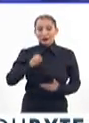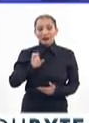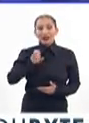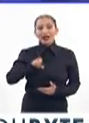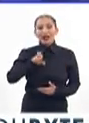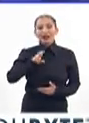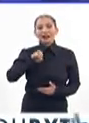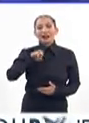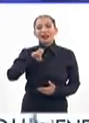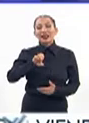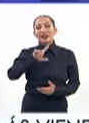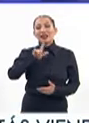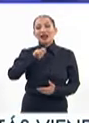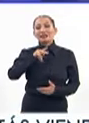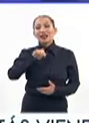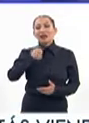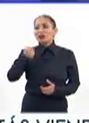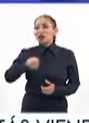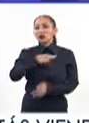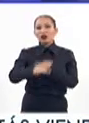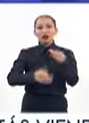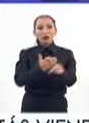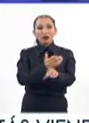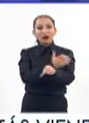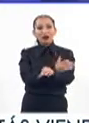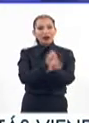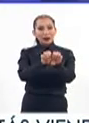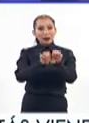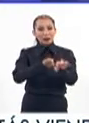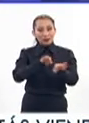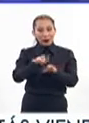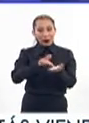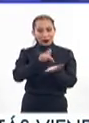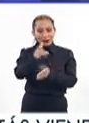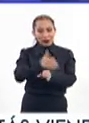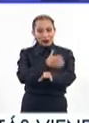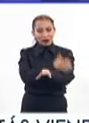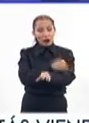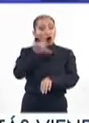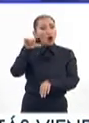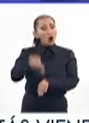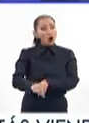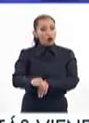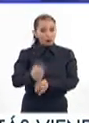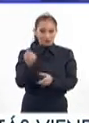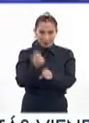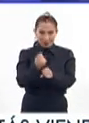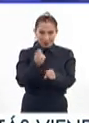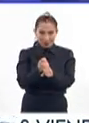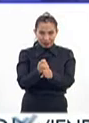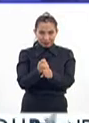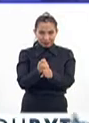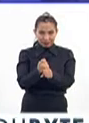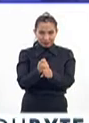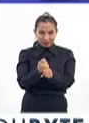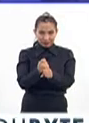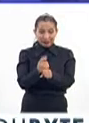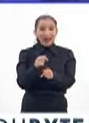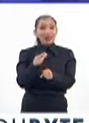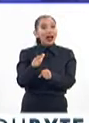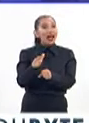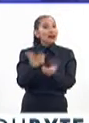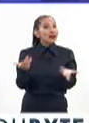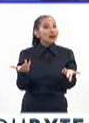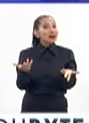Lascano y les saludo como siempre en nombre de todos mis compañeros de este equipo de trabajo. Gracias que nos acompaña. Hoy tenemos, bueno, primero, ¿cómo le